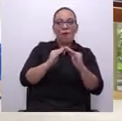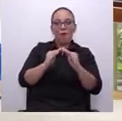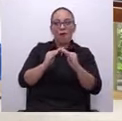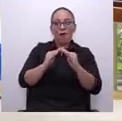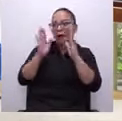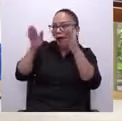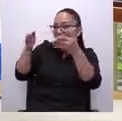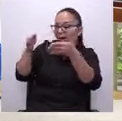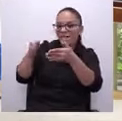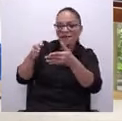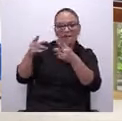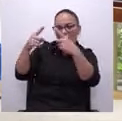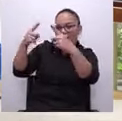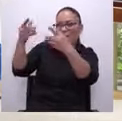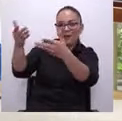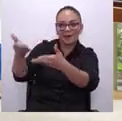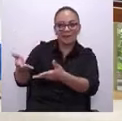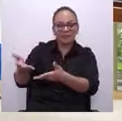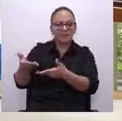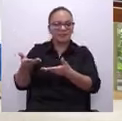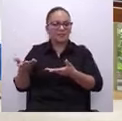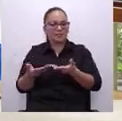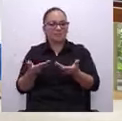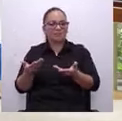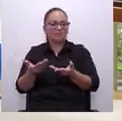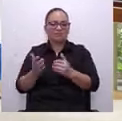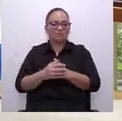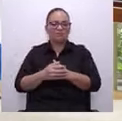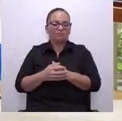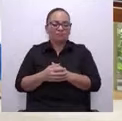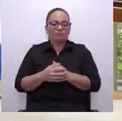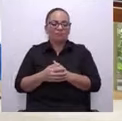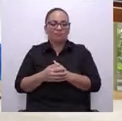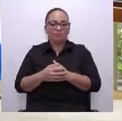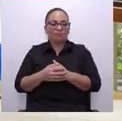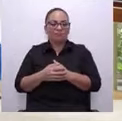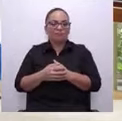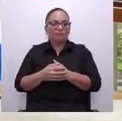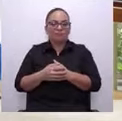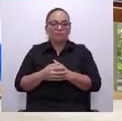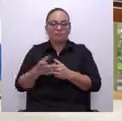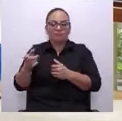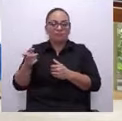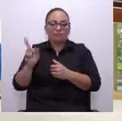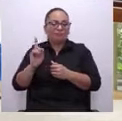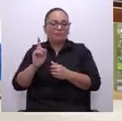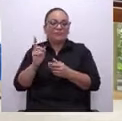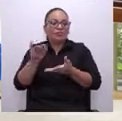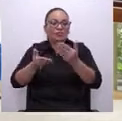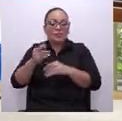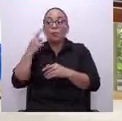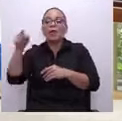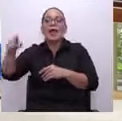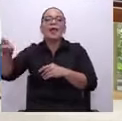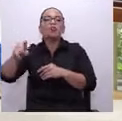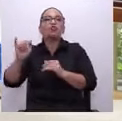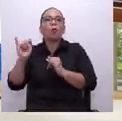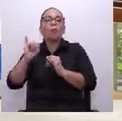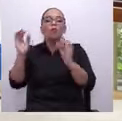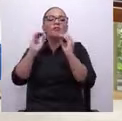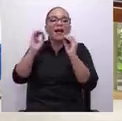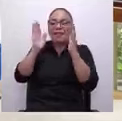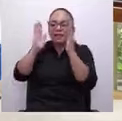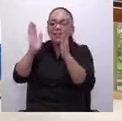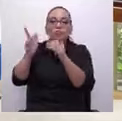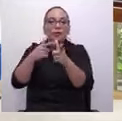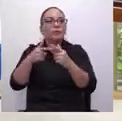están en el congelador. Eso es lo que están haciendo. Número uno. Número